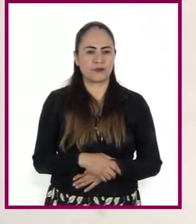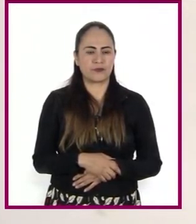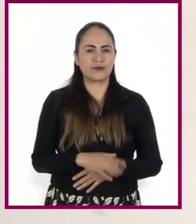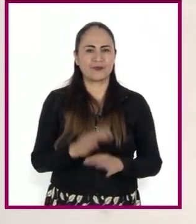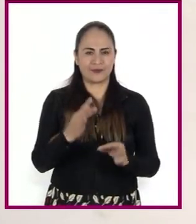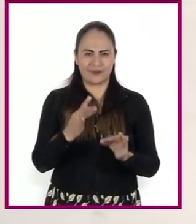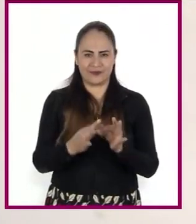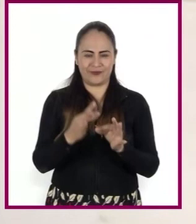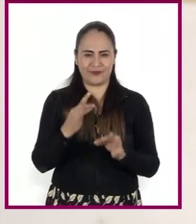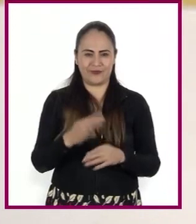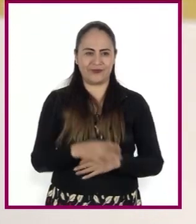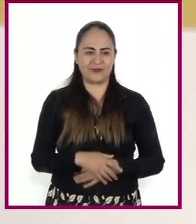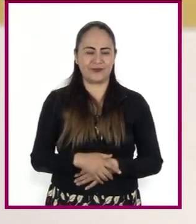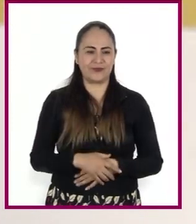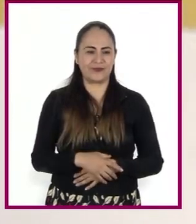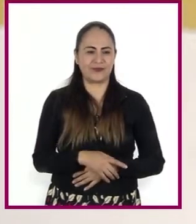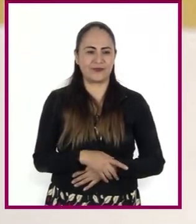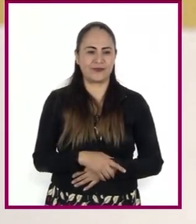Listo.